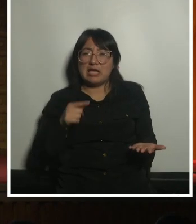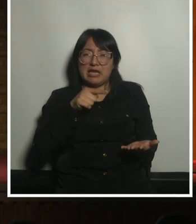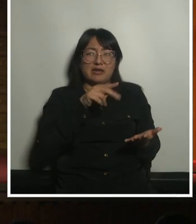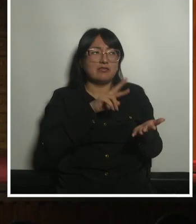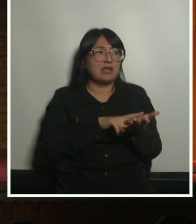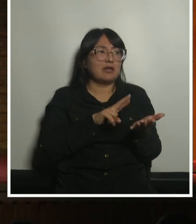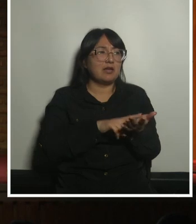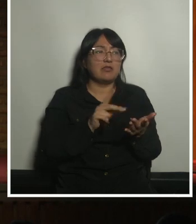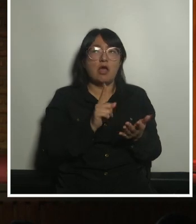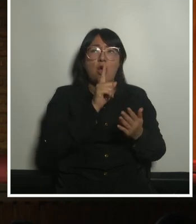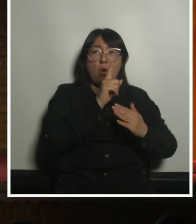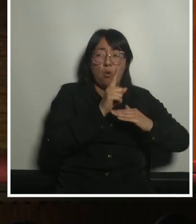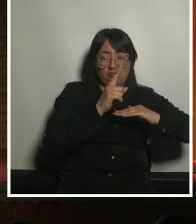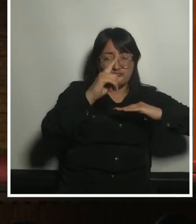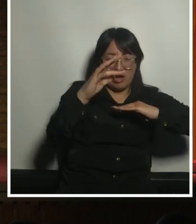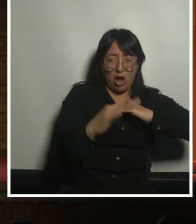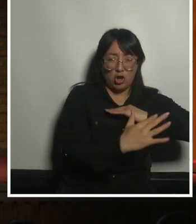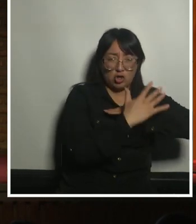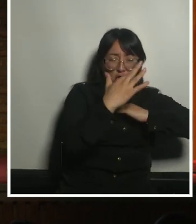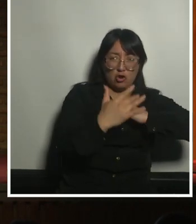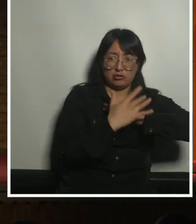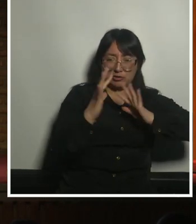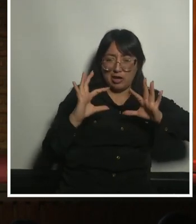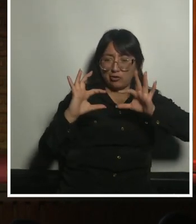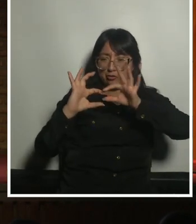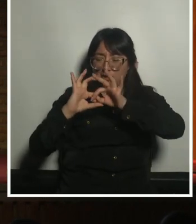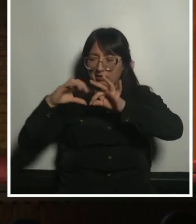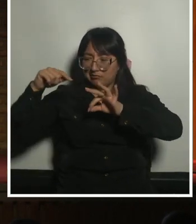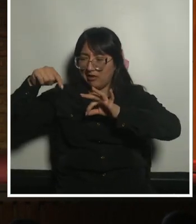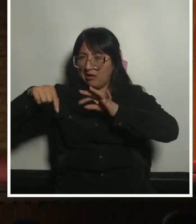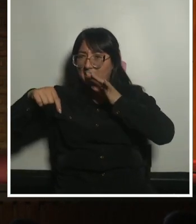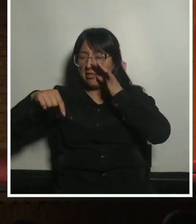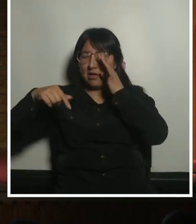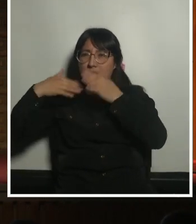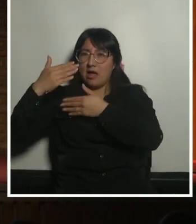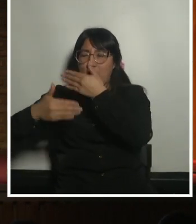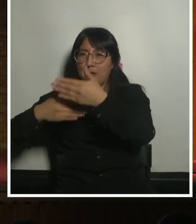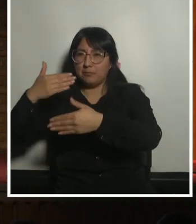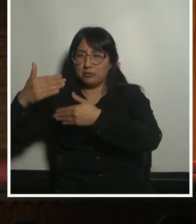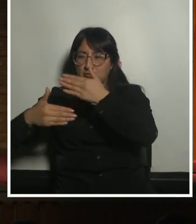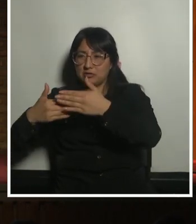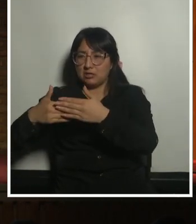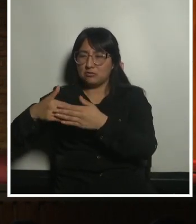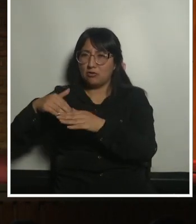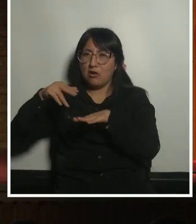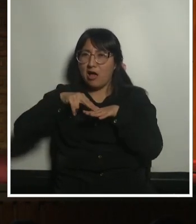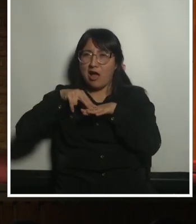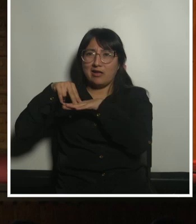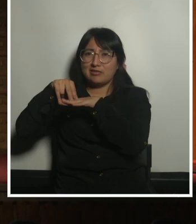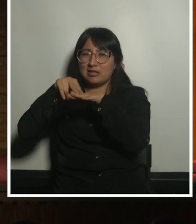realidades? Una costa conectada transversalmente a través de procesos litorales y transporte por deriva